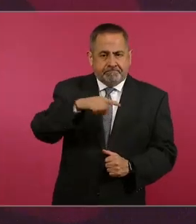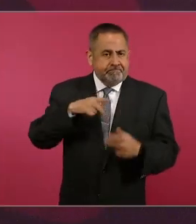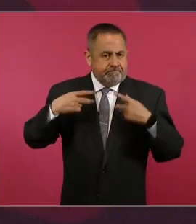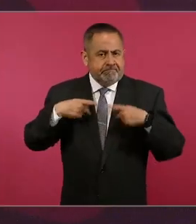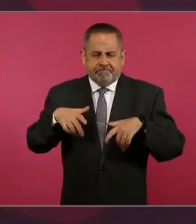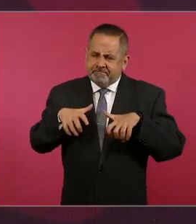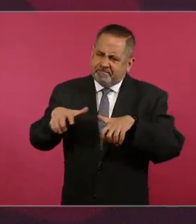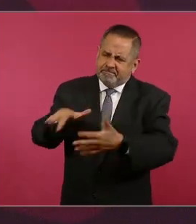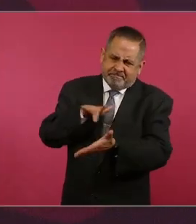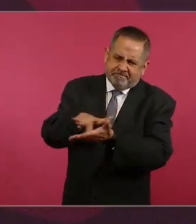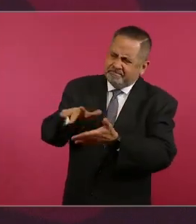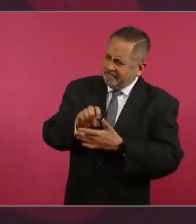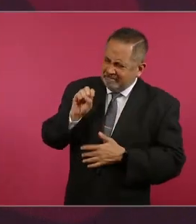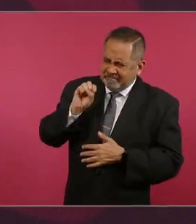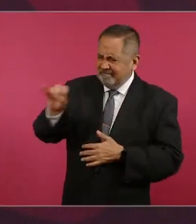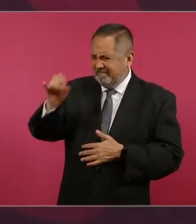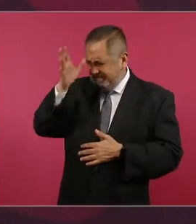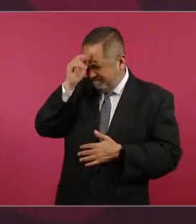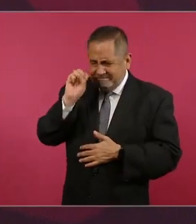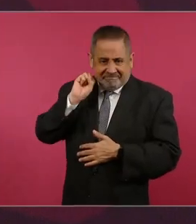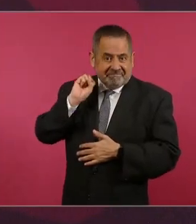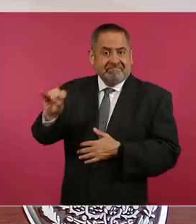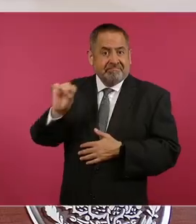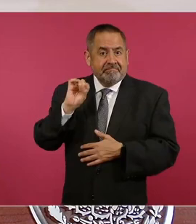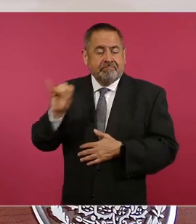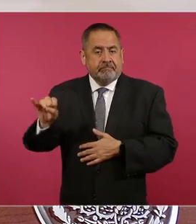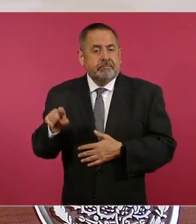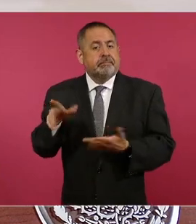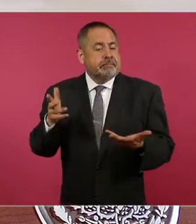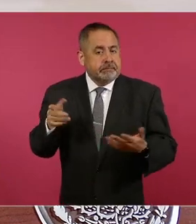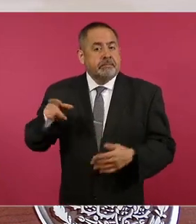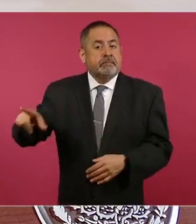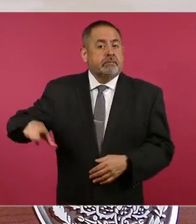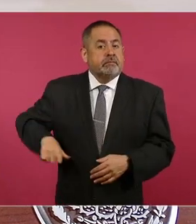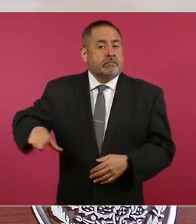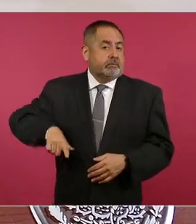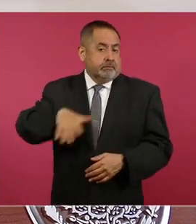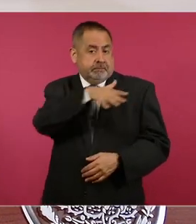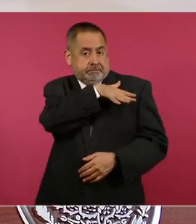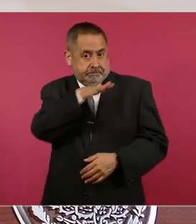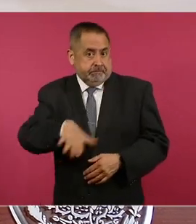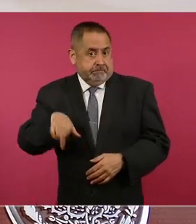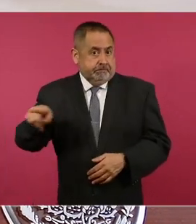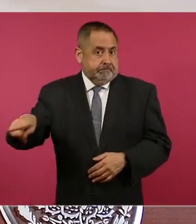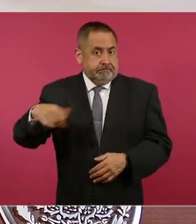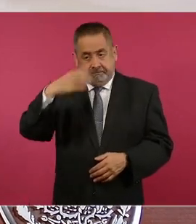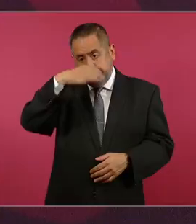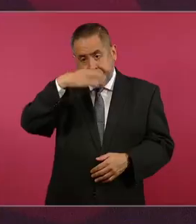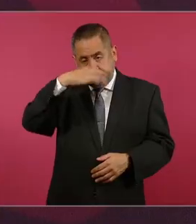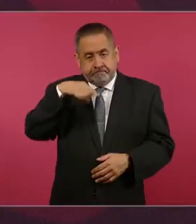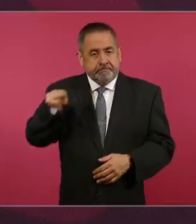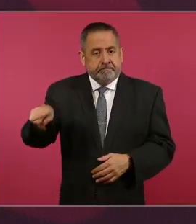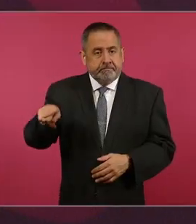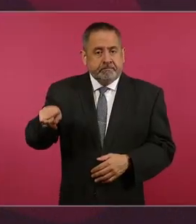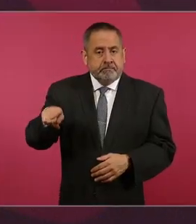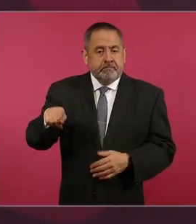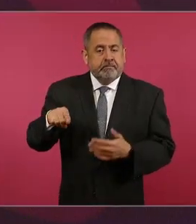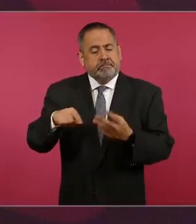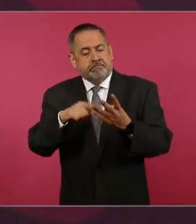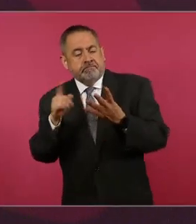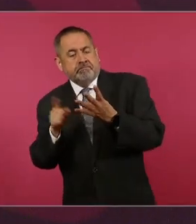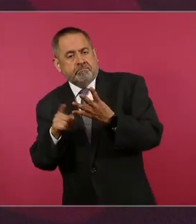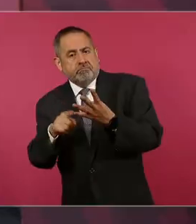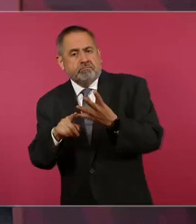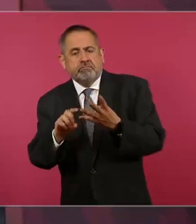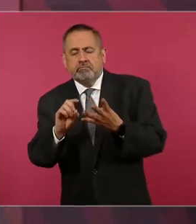popular, el gobierno del general Cárdenas contaba con otra circunstancia